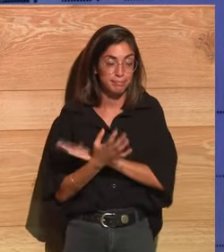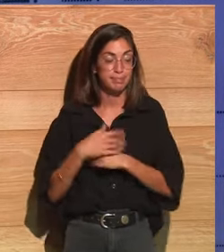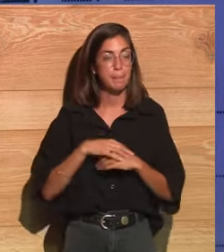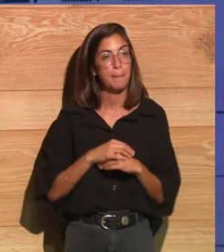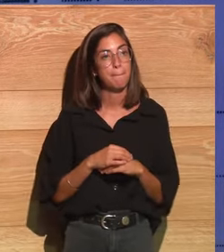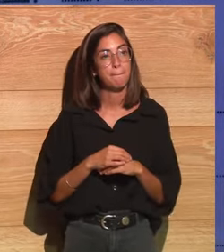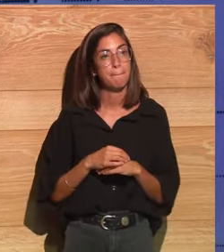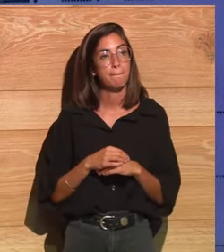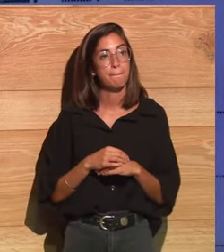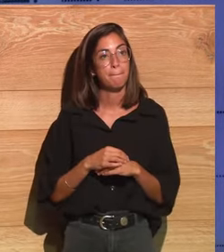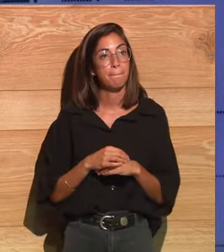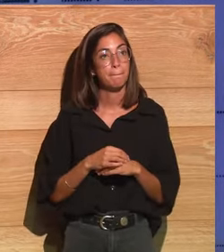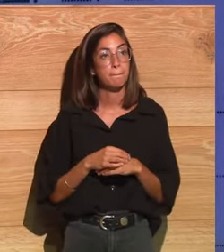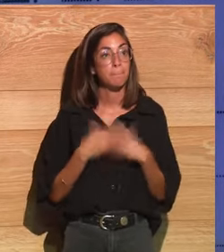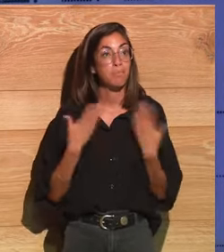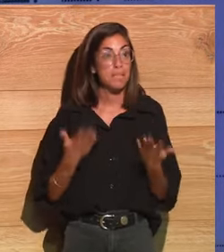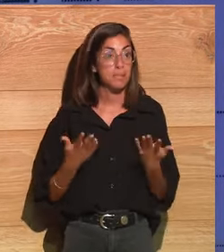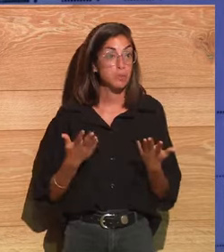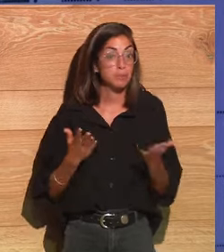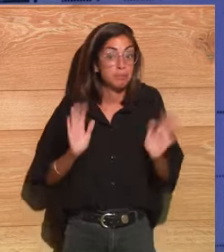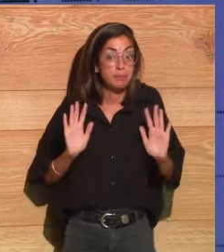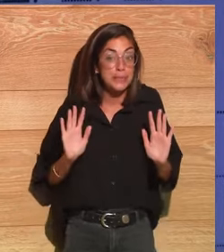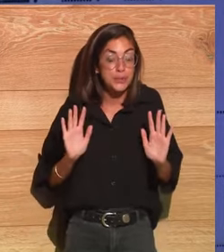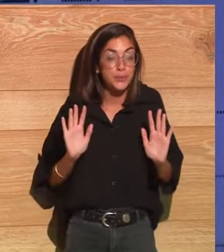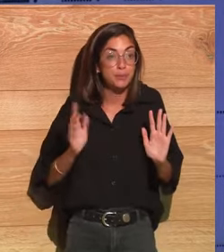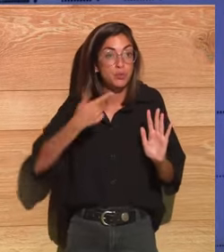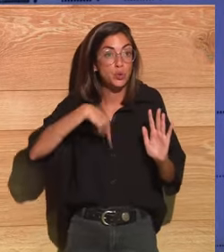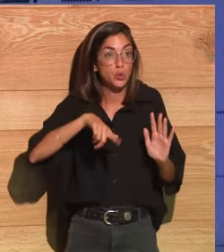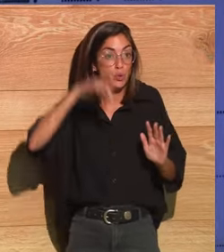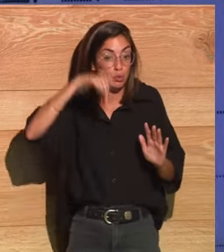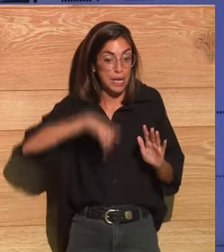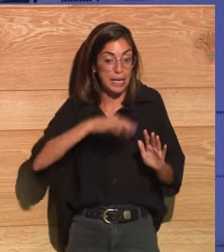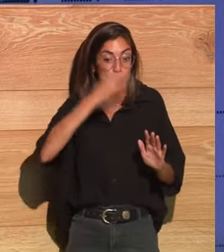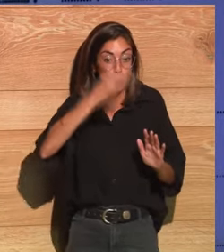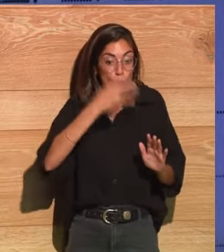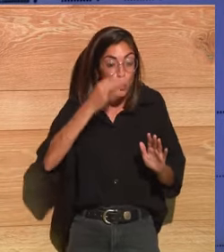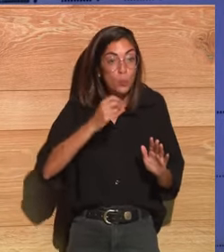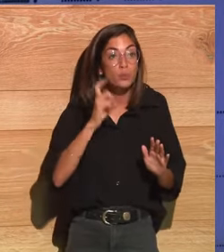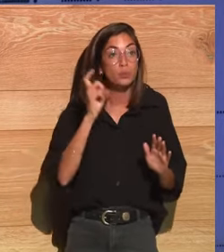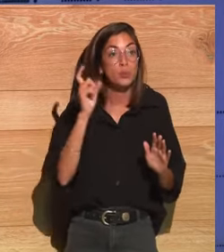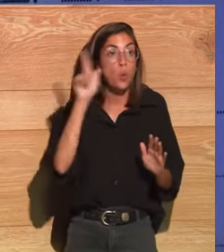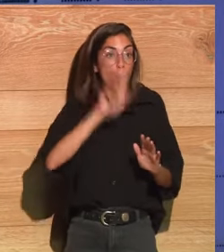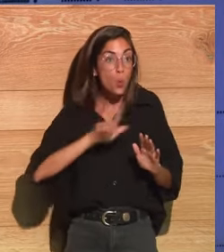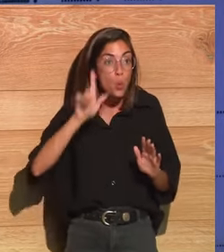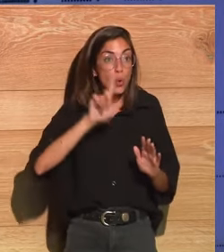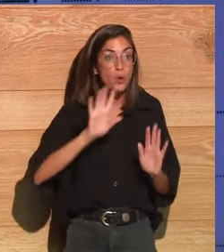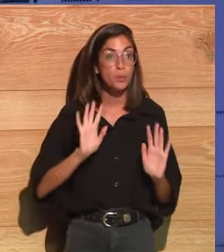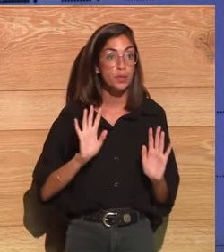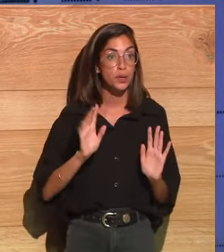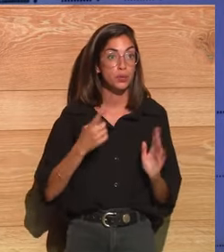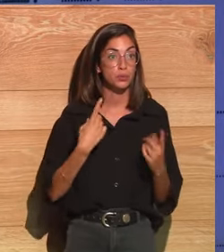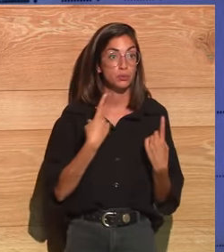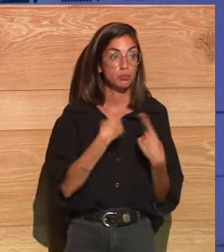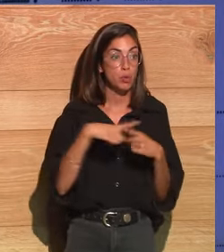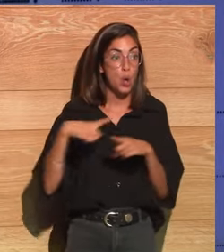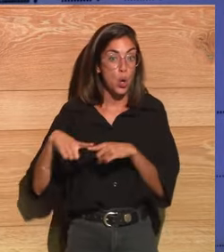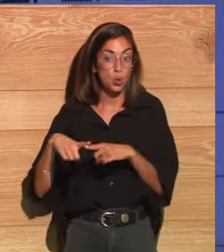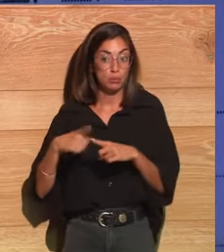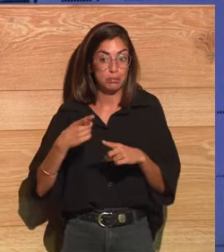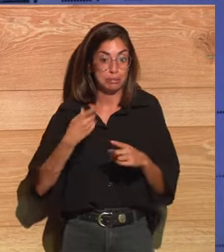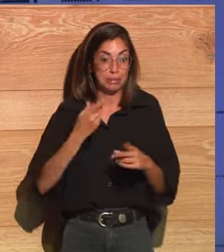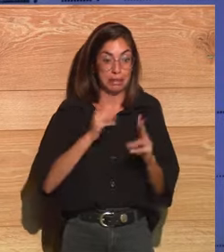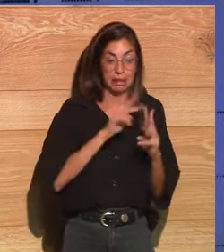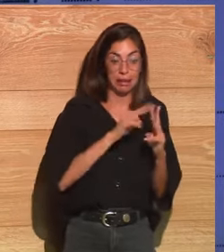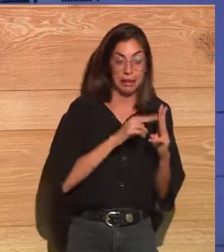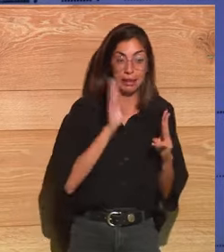siga. Y, sin embargo, les decía, estamos esta tarde aquí, en julio, reunidos, entiendo que no haciendo ninguna de esas tres cosas.